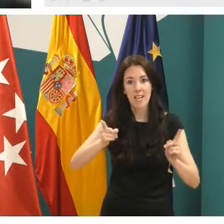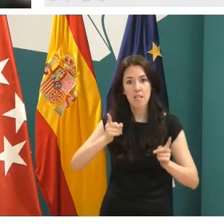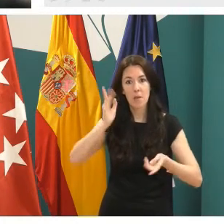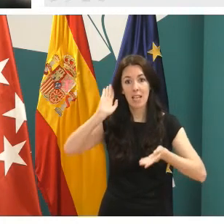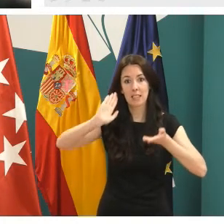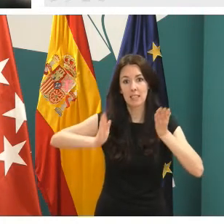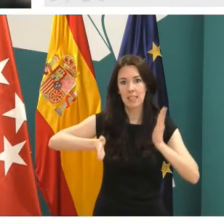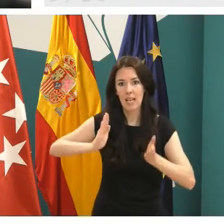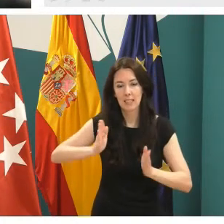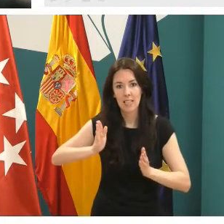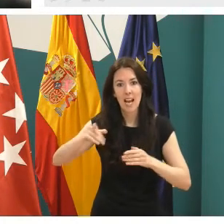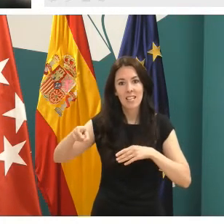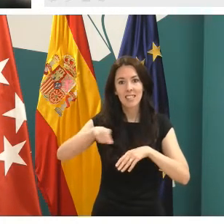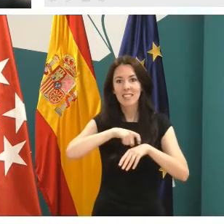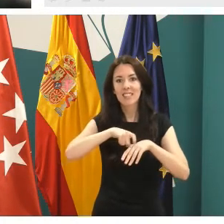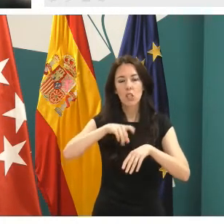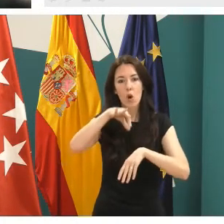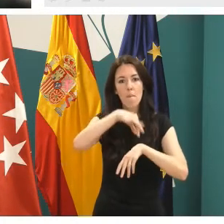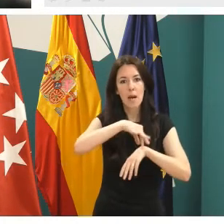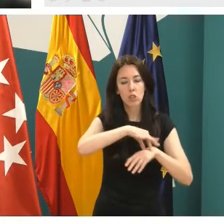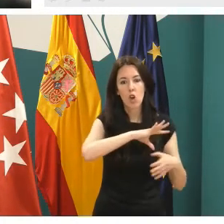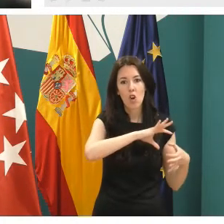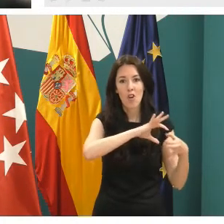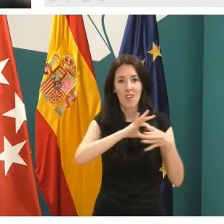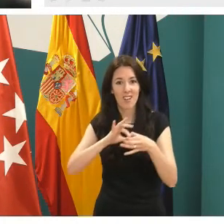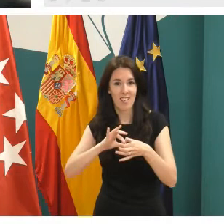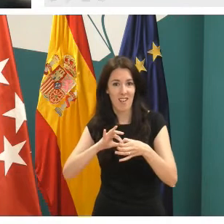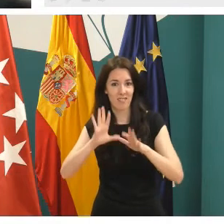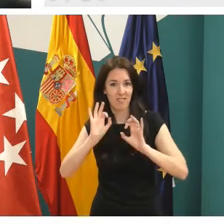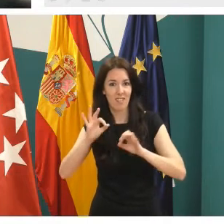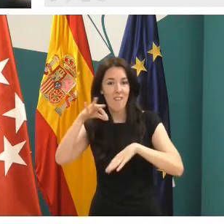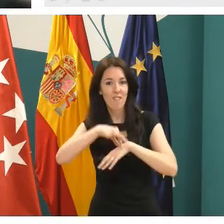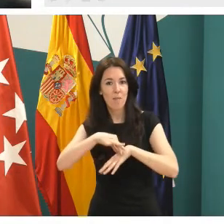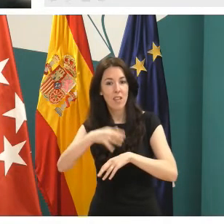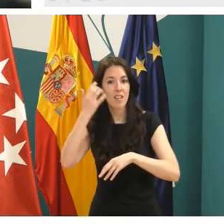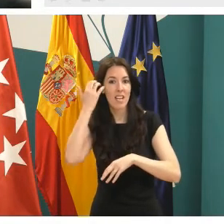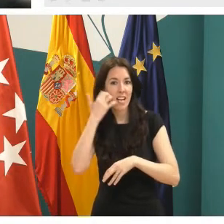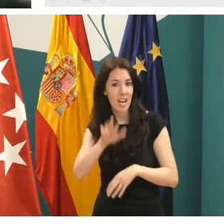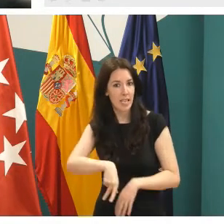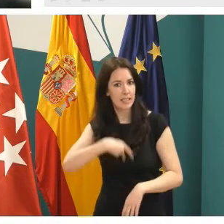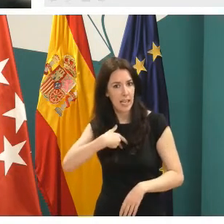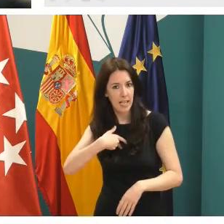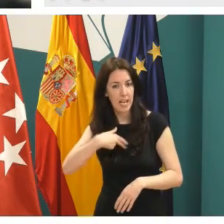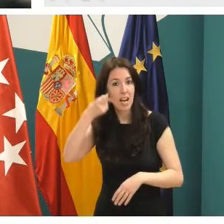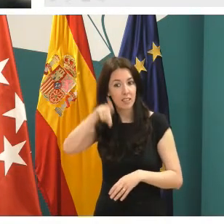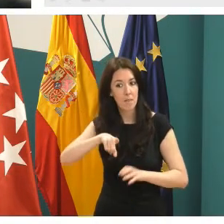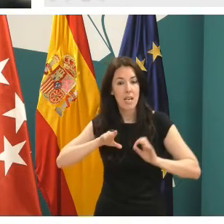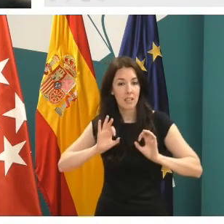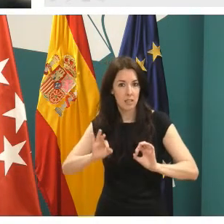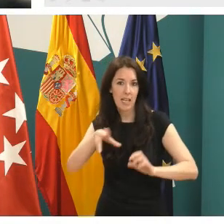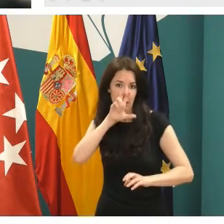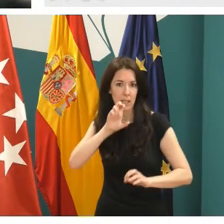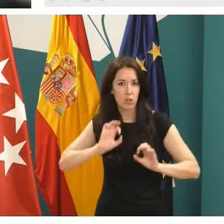tratar psicopatologías asociadas al espectro de las enfermedades raras en general y de estas en